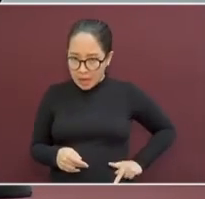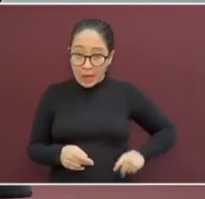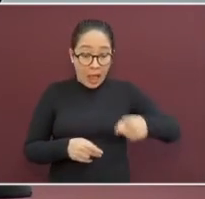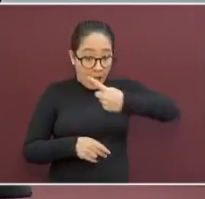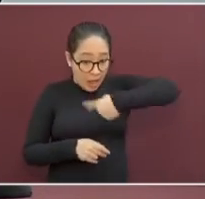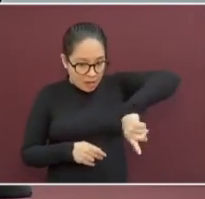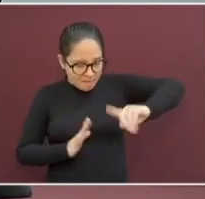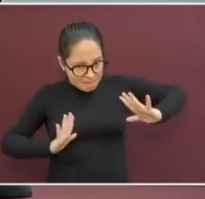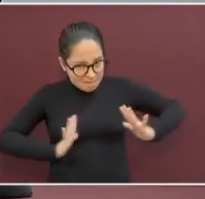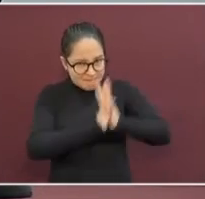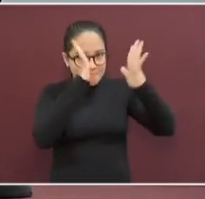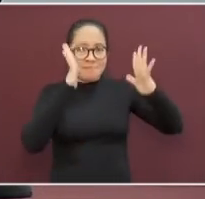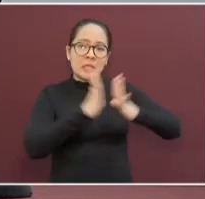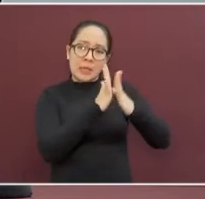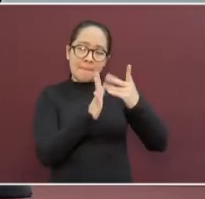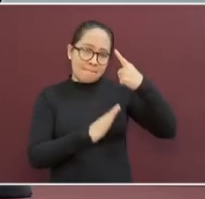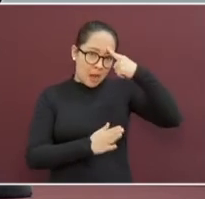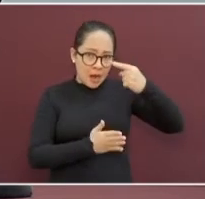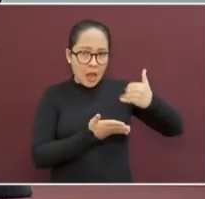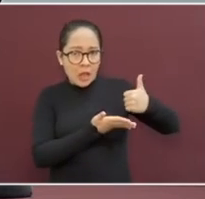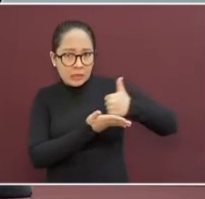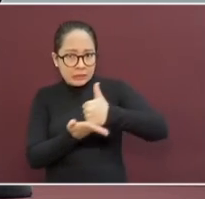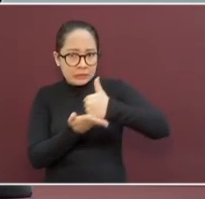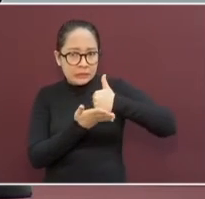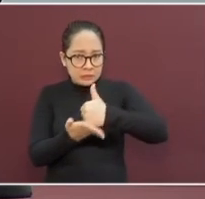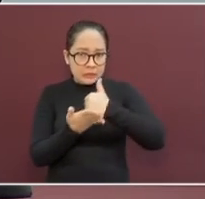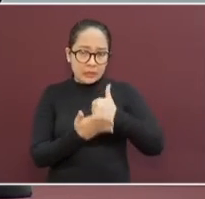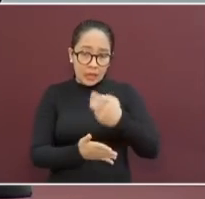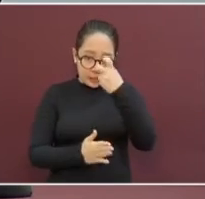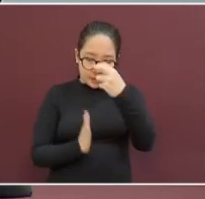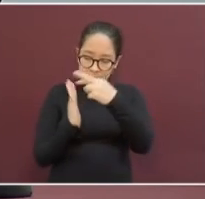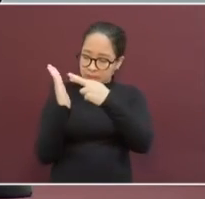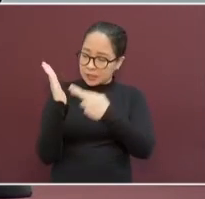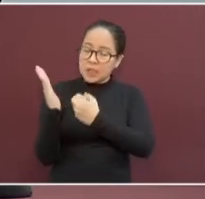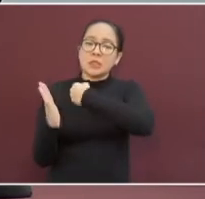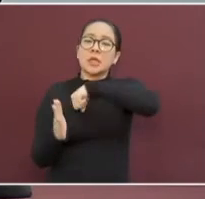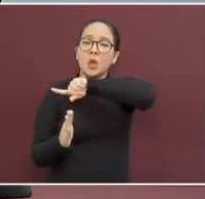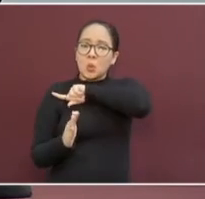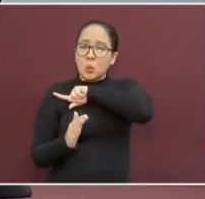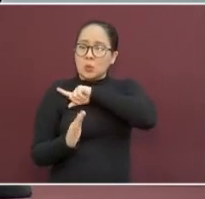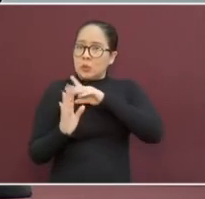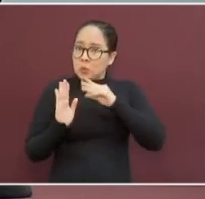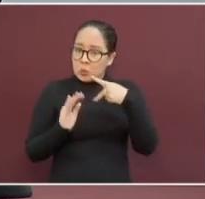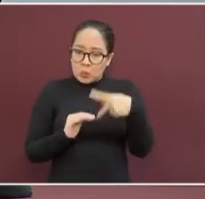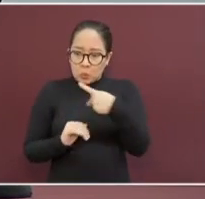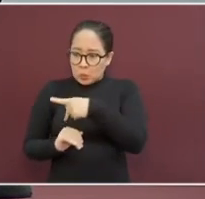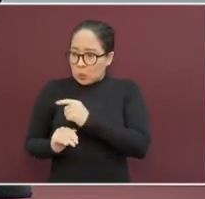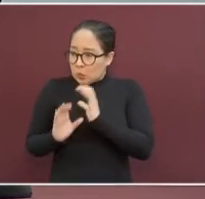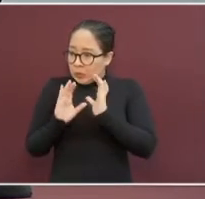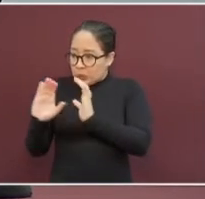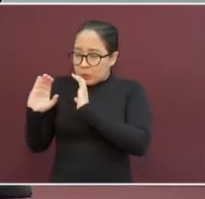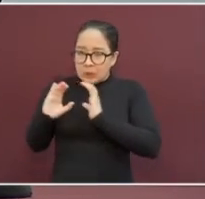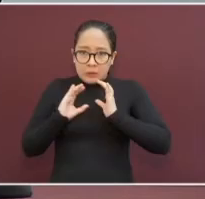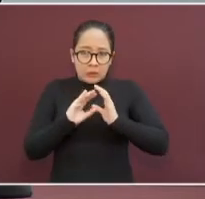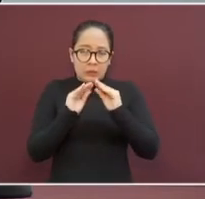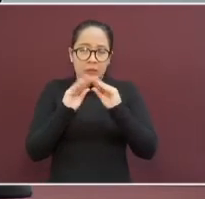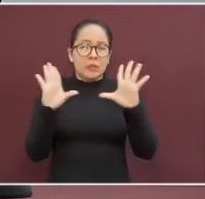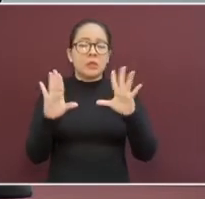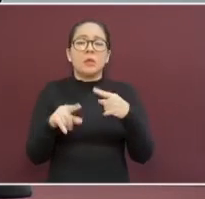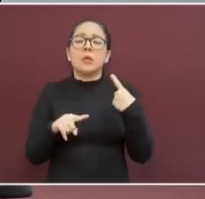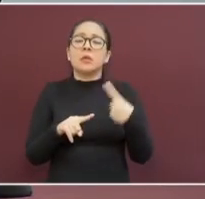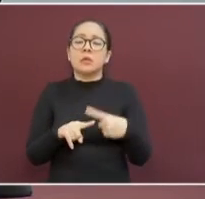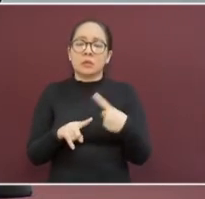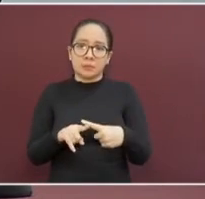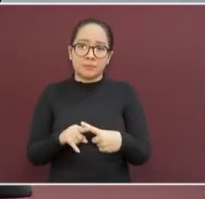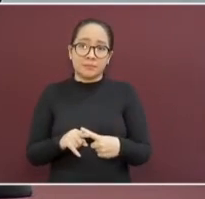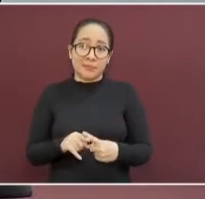puesto de su parte para llevar estas medidas a sus municipios sobre todo a los que tienen